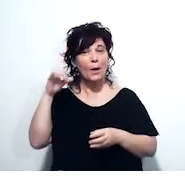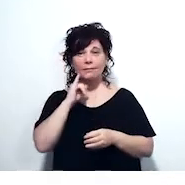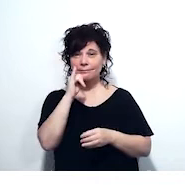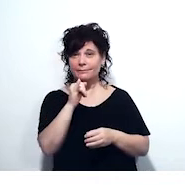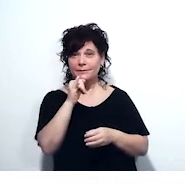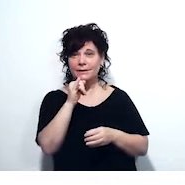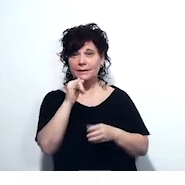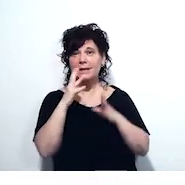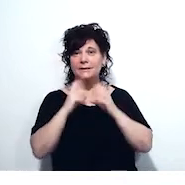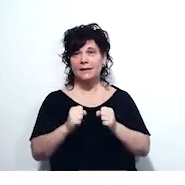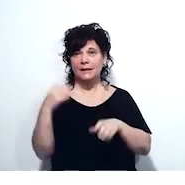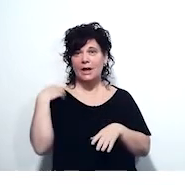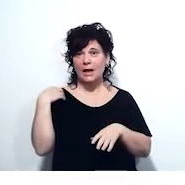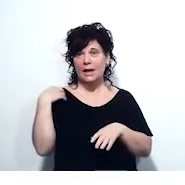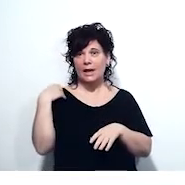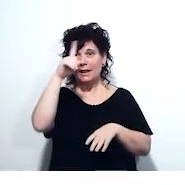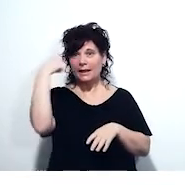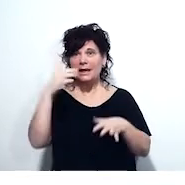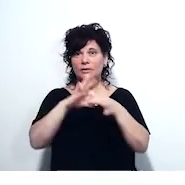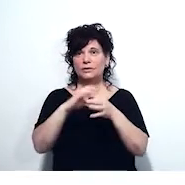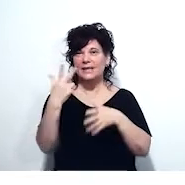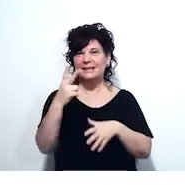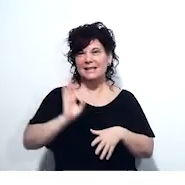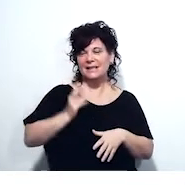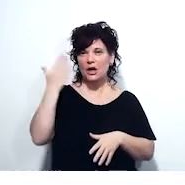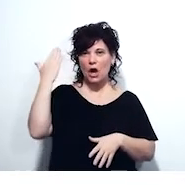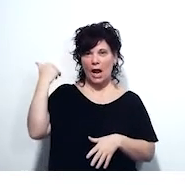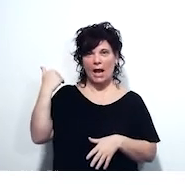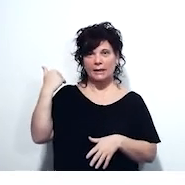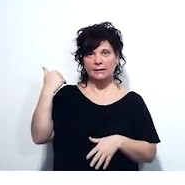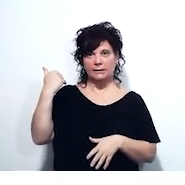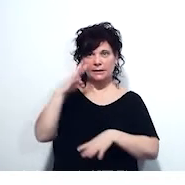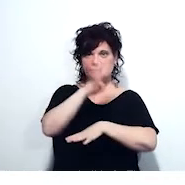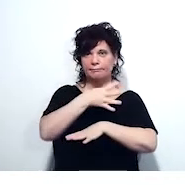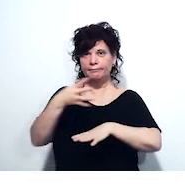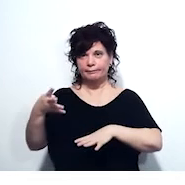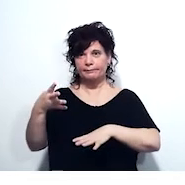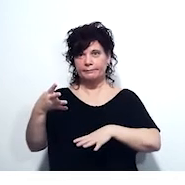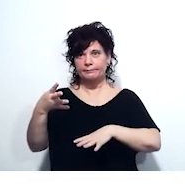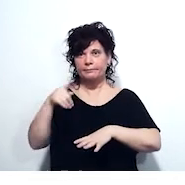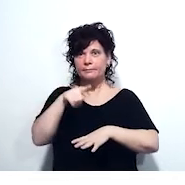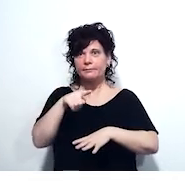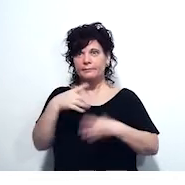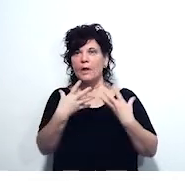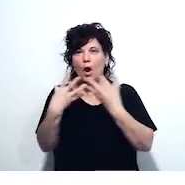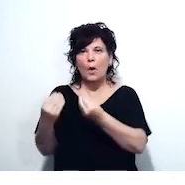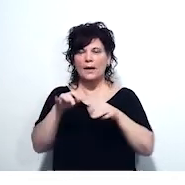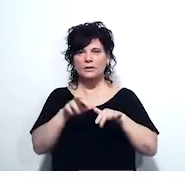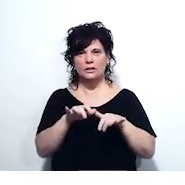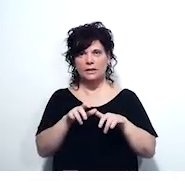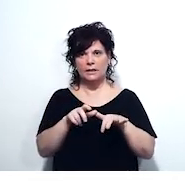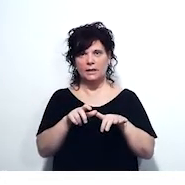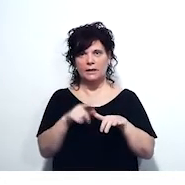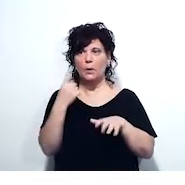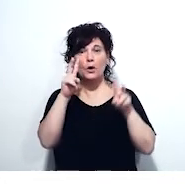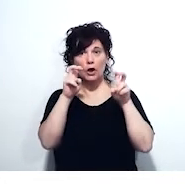dije que el secretario general de Naciones Unidas hace unos 3 años atrás hizo este panel de alto nivel sobre cooperación digital? Y